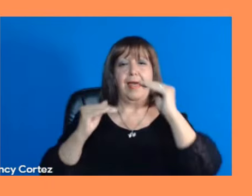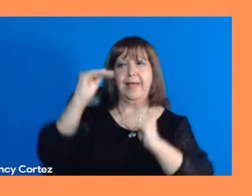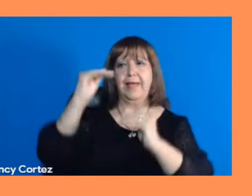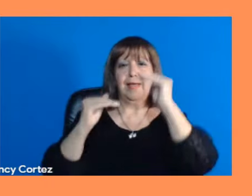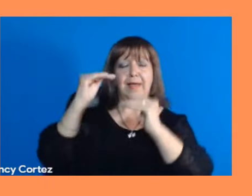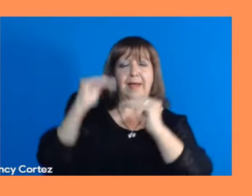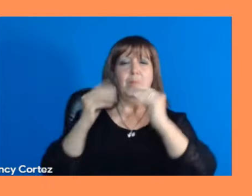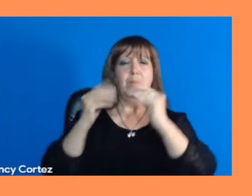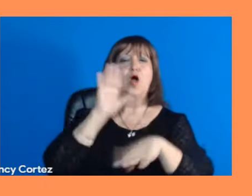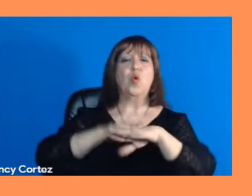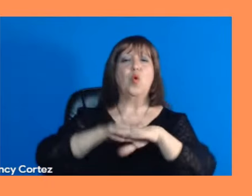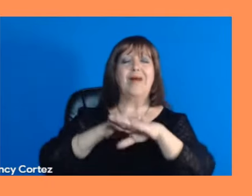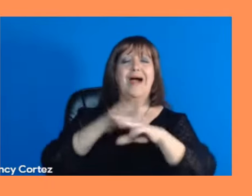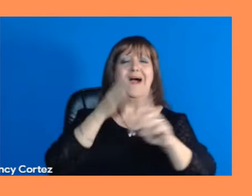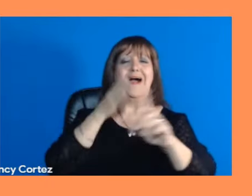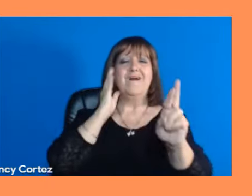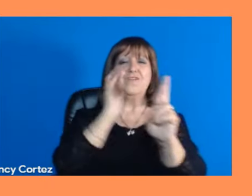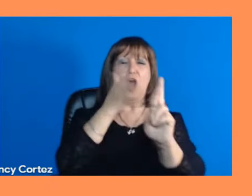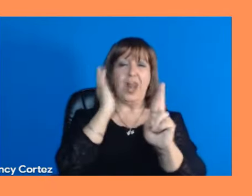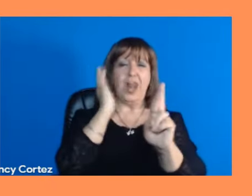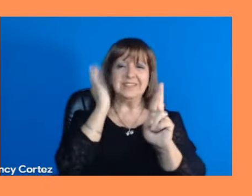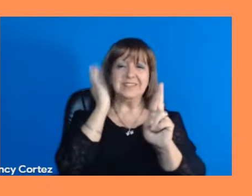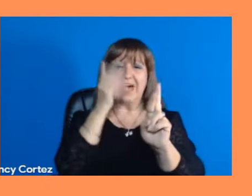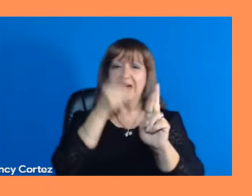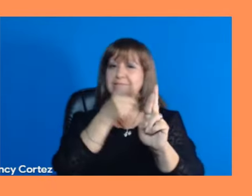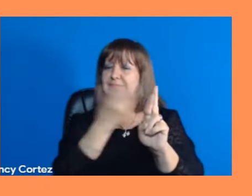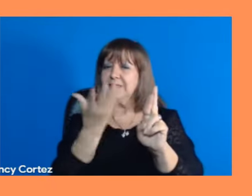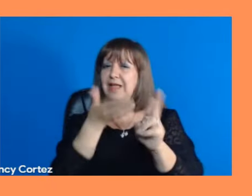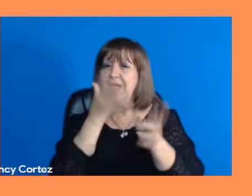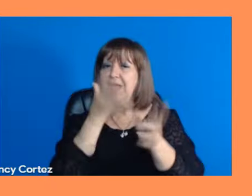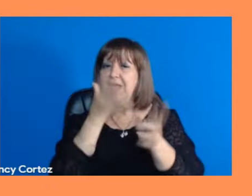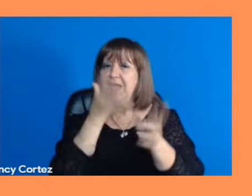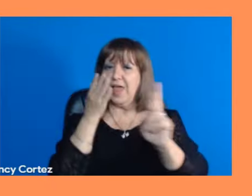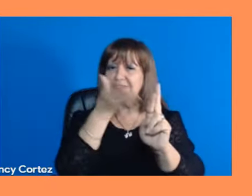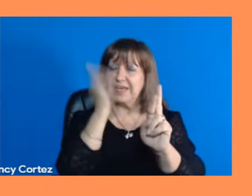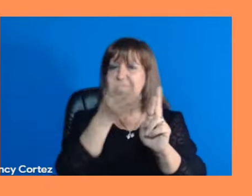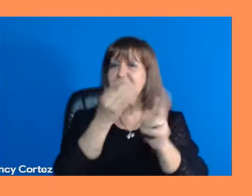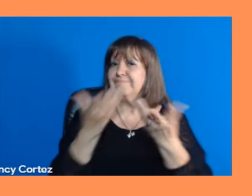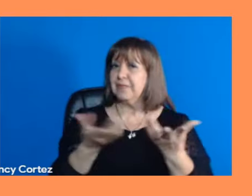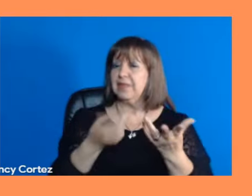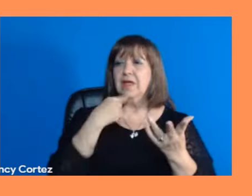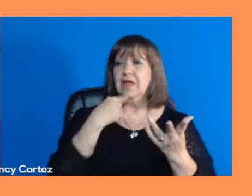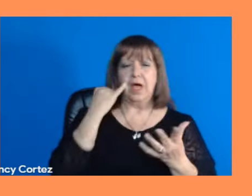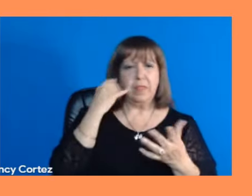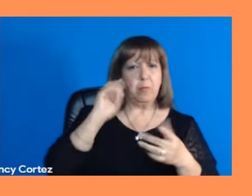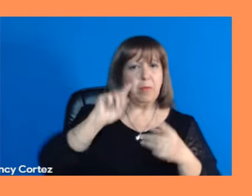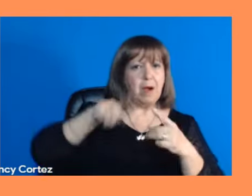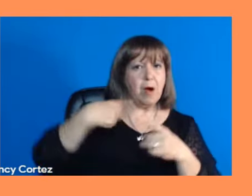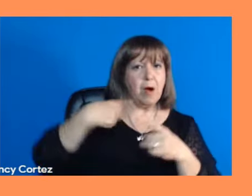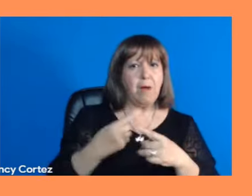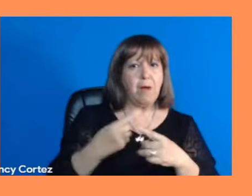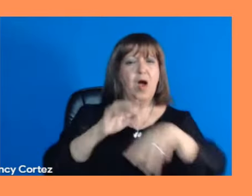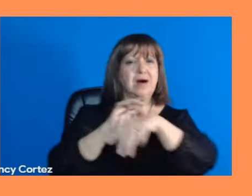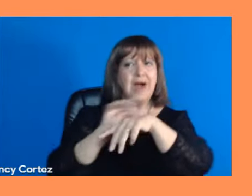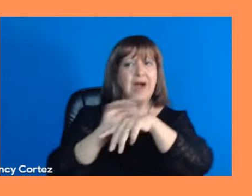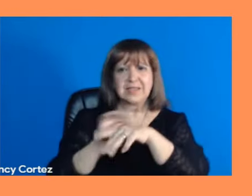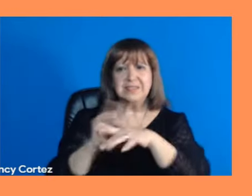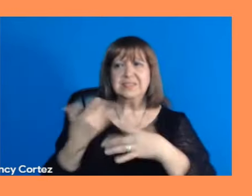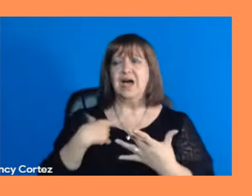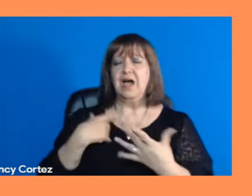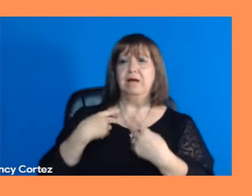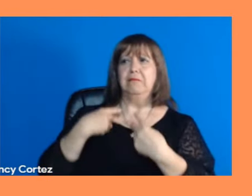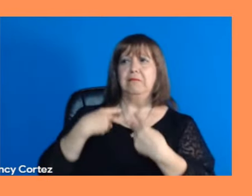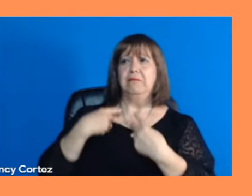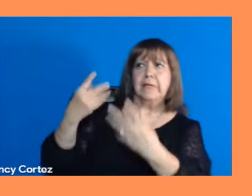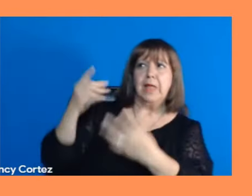el género se combina con otras variables como orientación sexual, raza, estatus migratorio y discapacidad, la